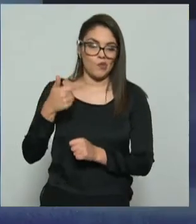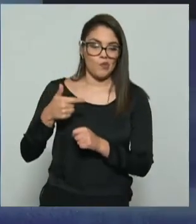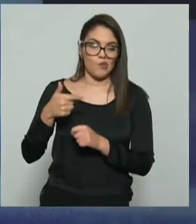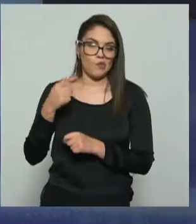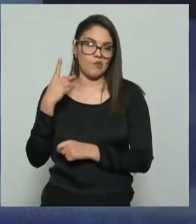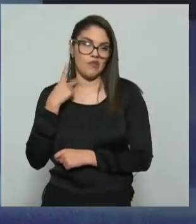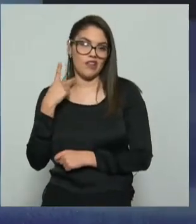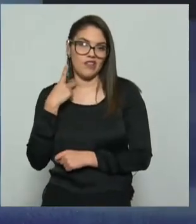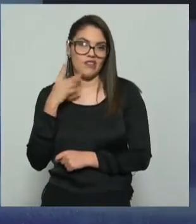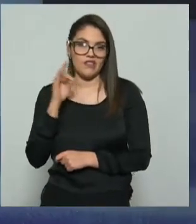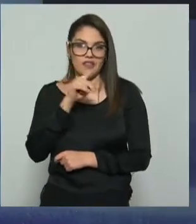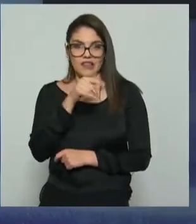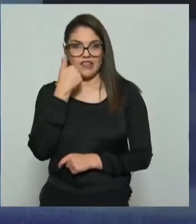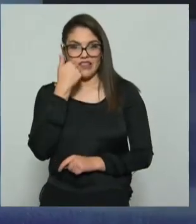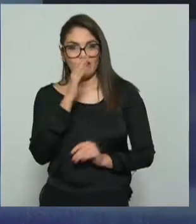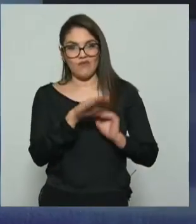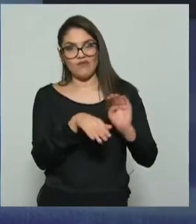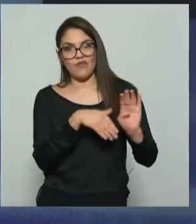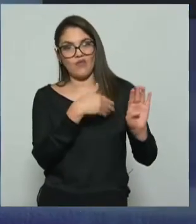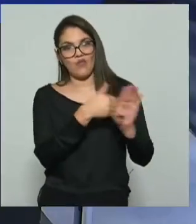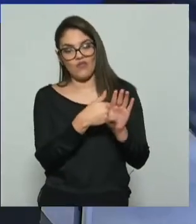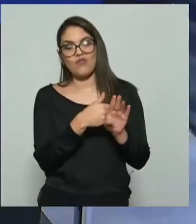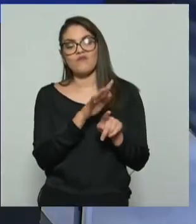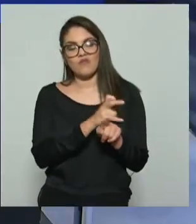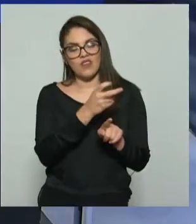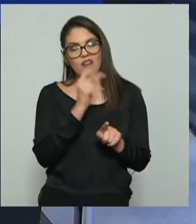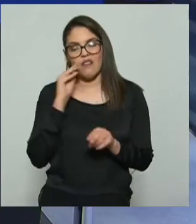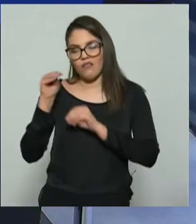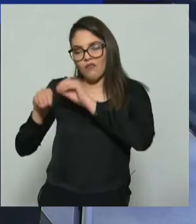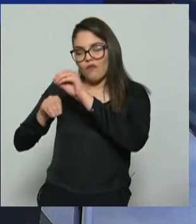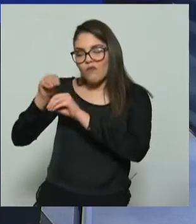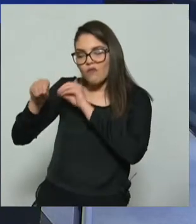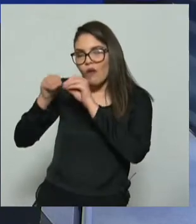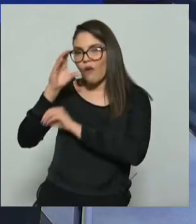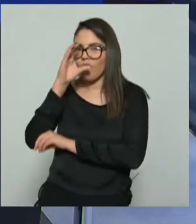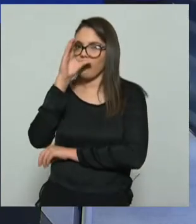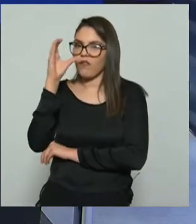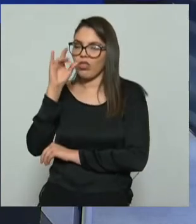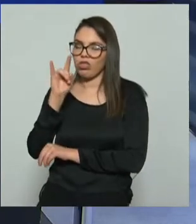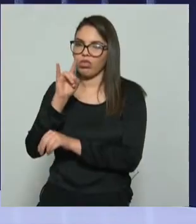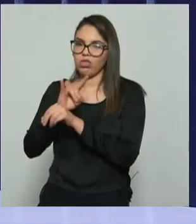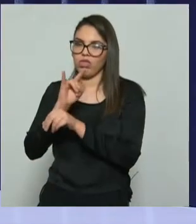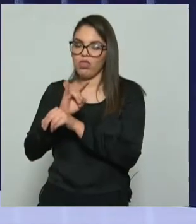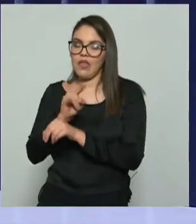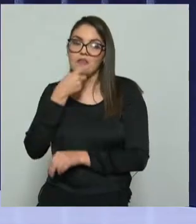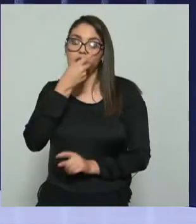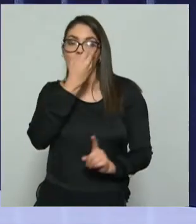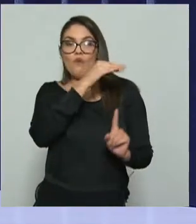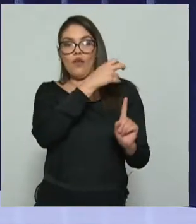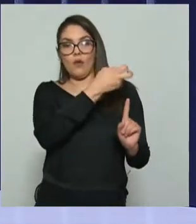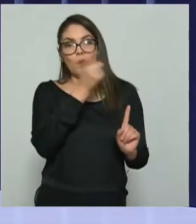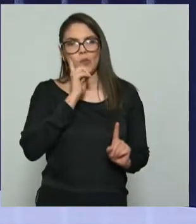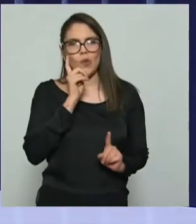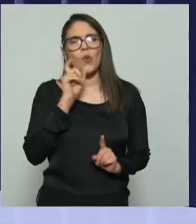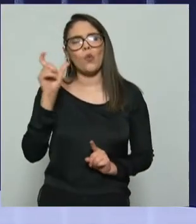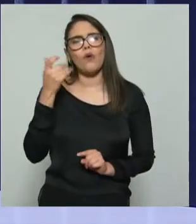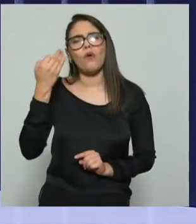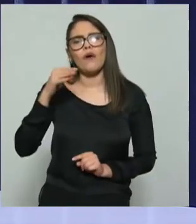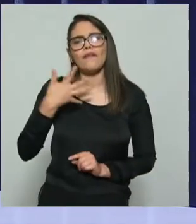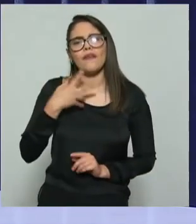alguien que esté en tu entorno ha cometido esta vileza contigo. Cuéntame un poco cuándo fue que te enteraste de este